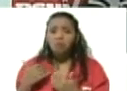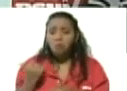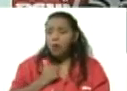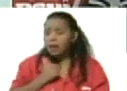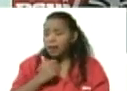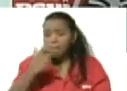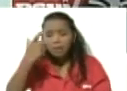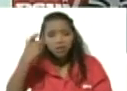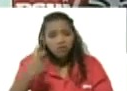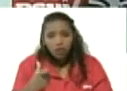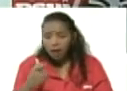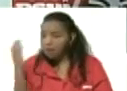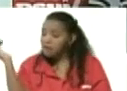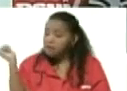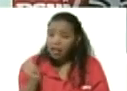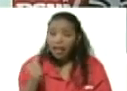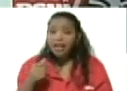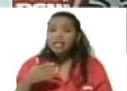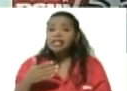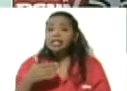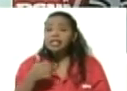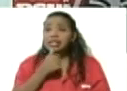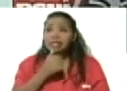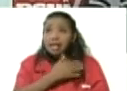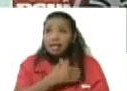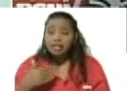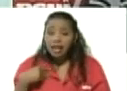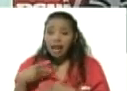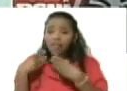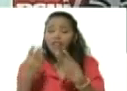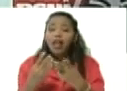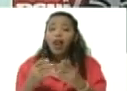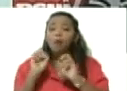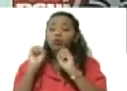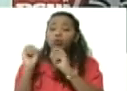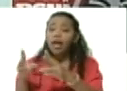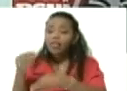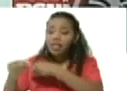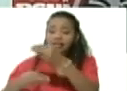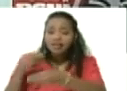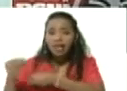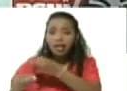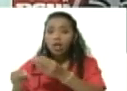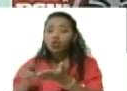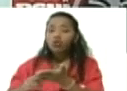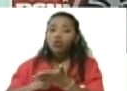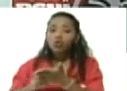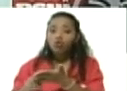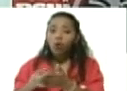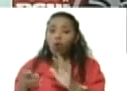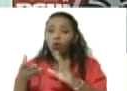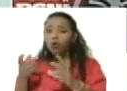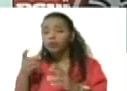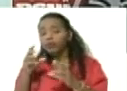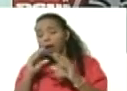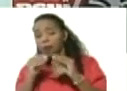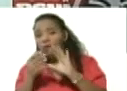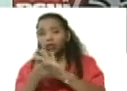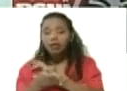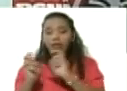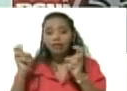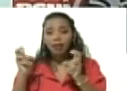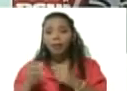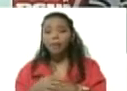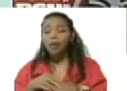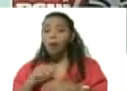con quien ofrezca la posibilidad de hacerlo. Los sectores opositores están